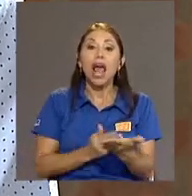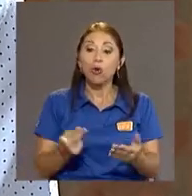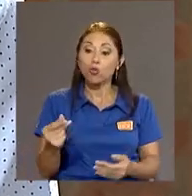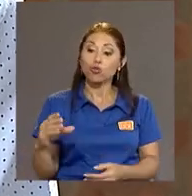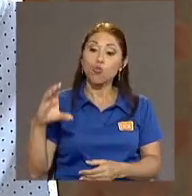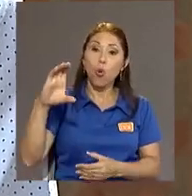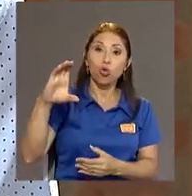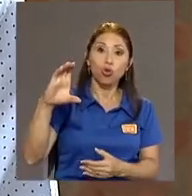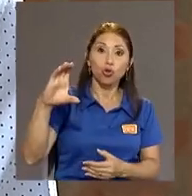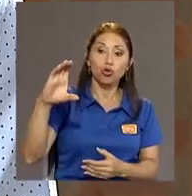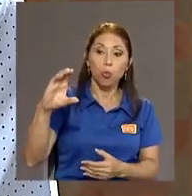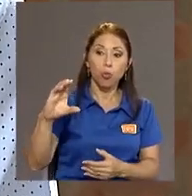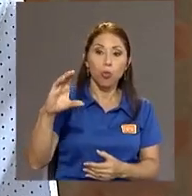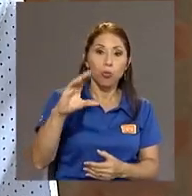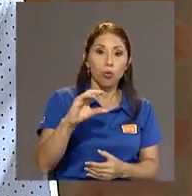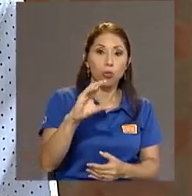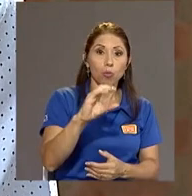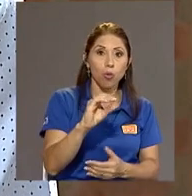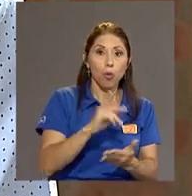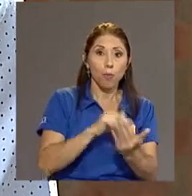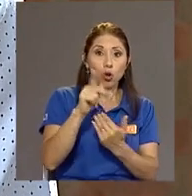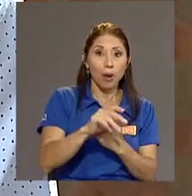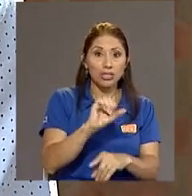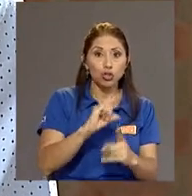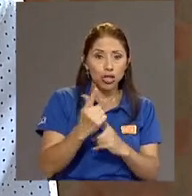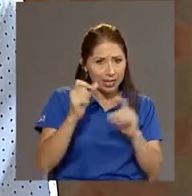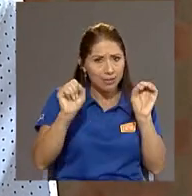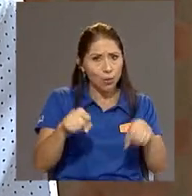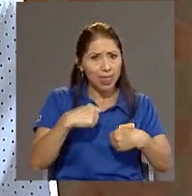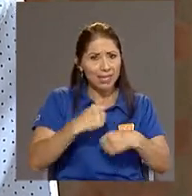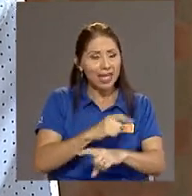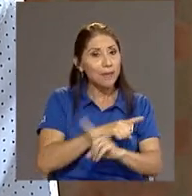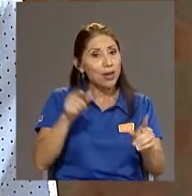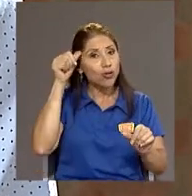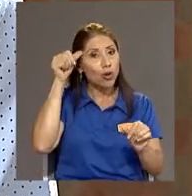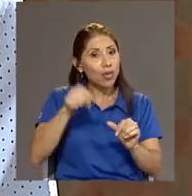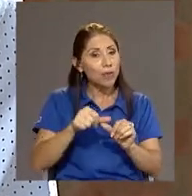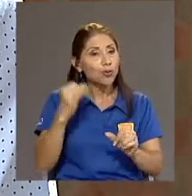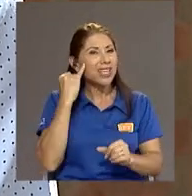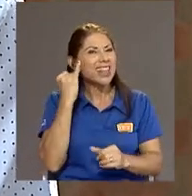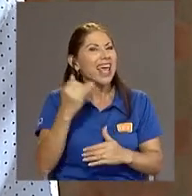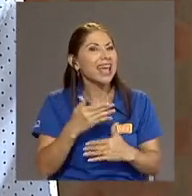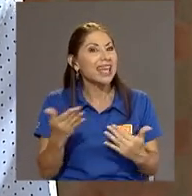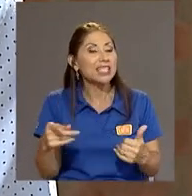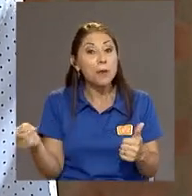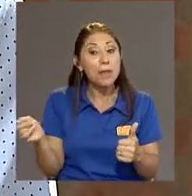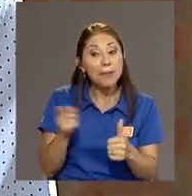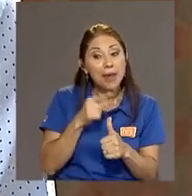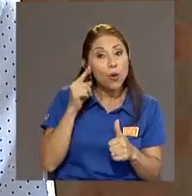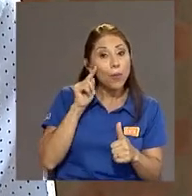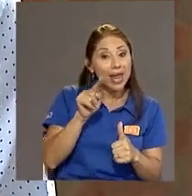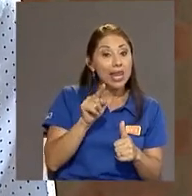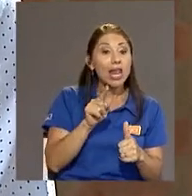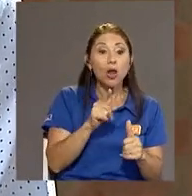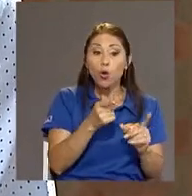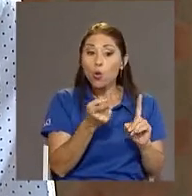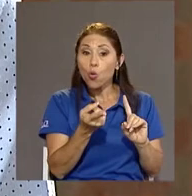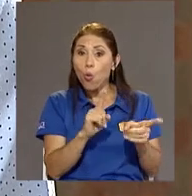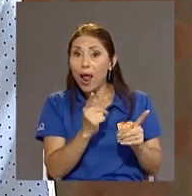programas sociales, es posible. Pero recordemos que la idea es primero determinar cuáles son aquellos que están siendo bien